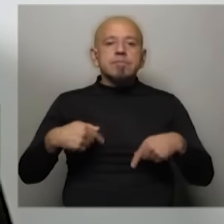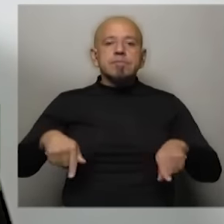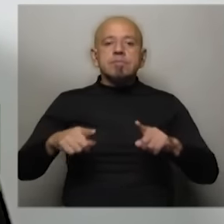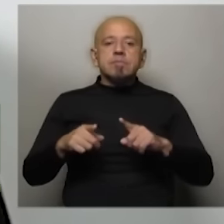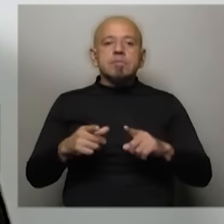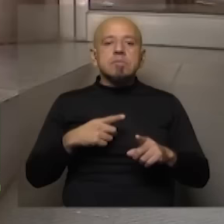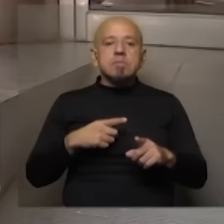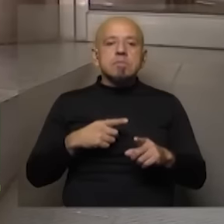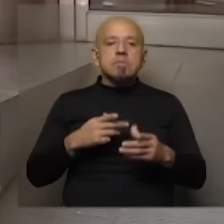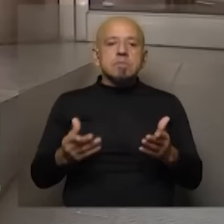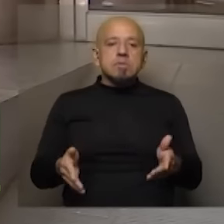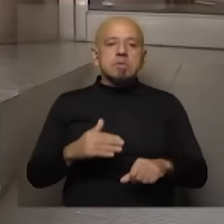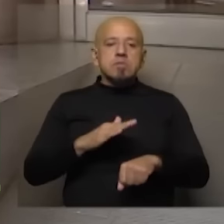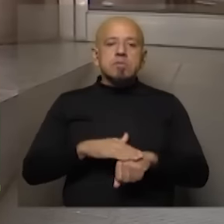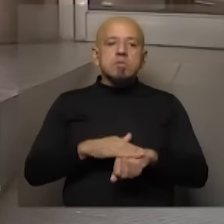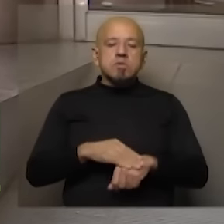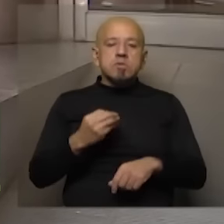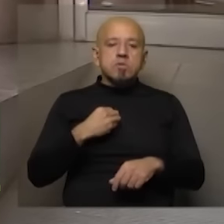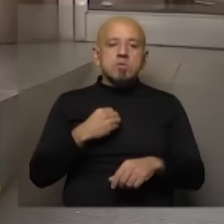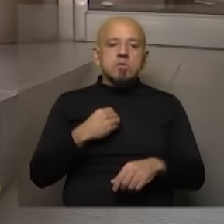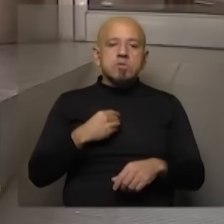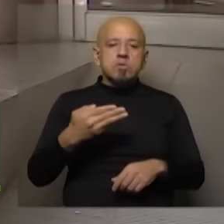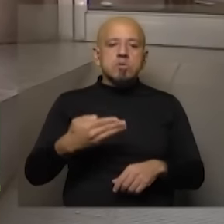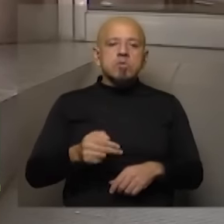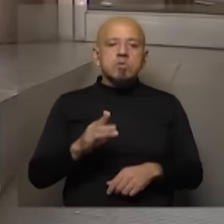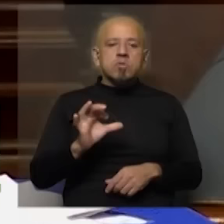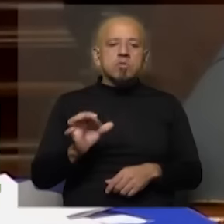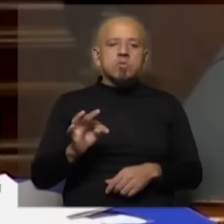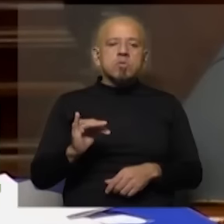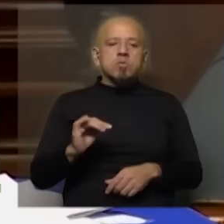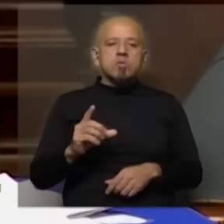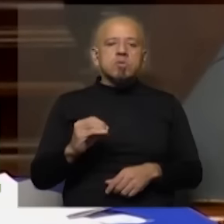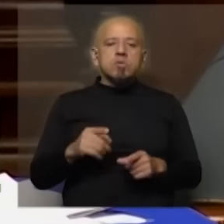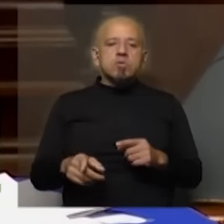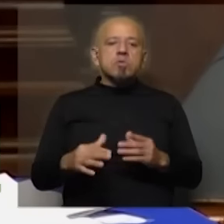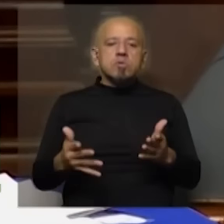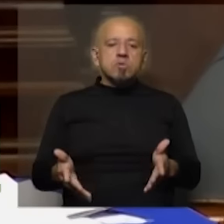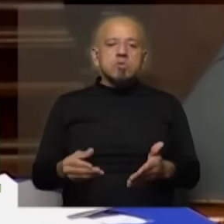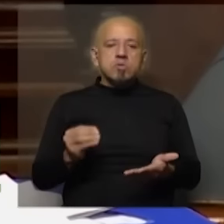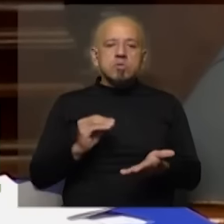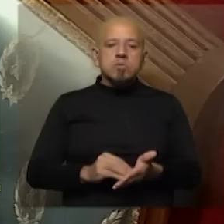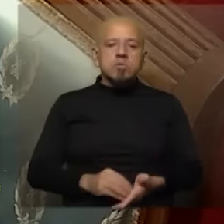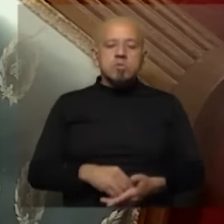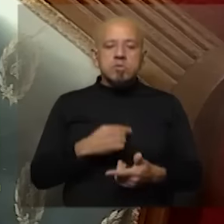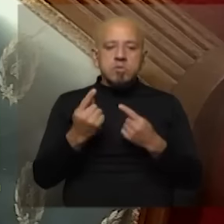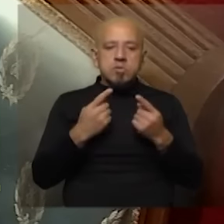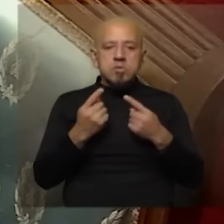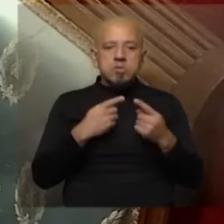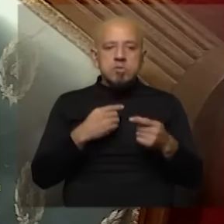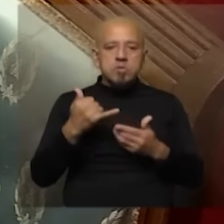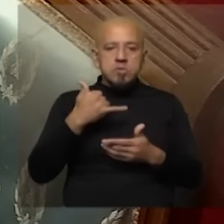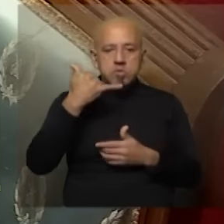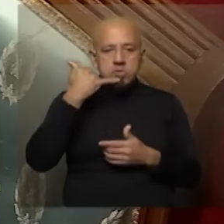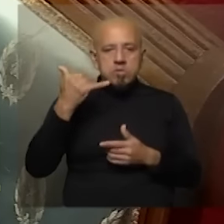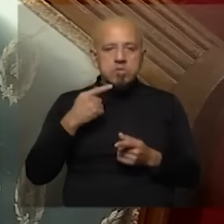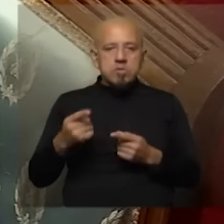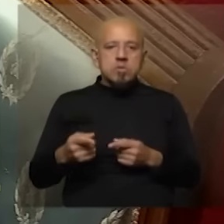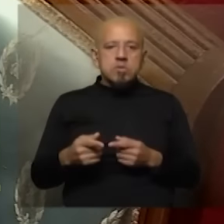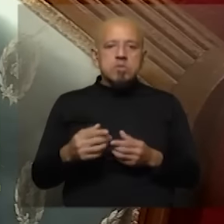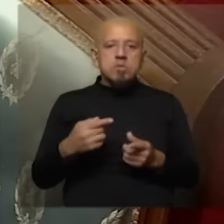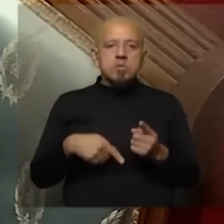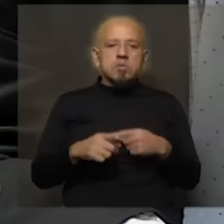de la Cancillería y persona de confianza del entonces canciller Francisco Bustillo, quien incluso lo mencionó en una conversación telefónica con H, en la que se